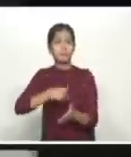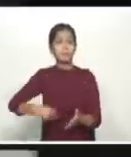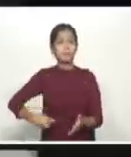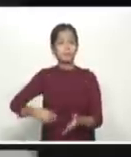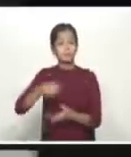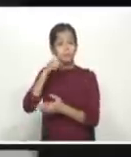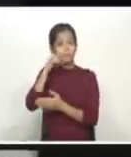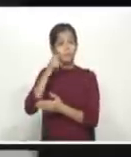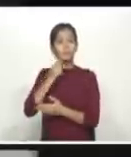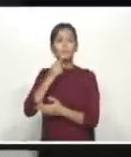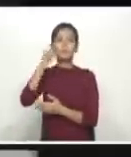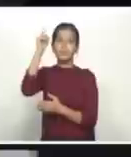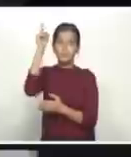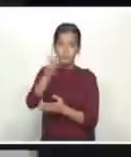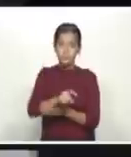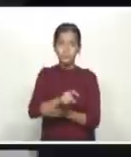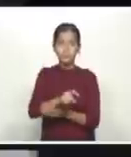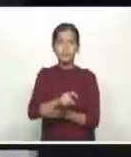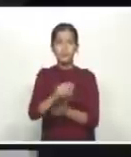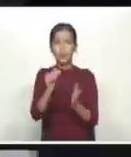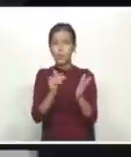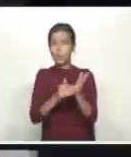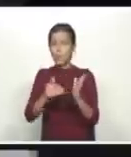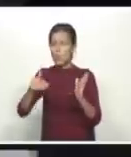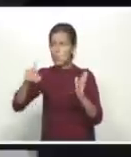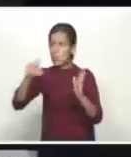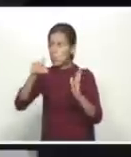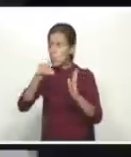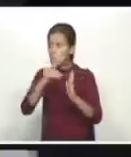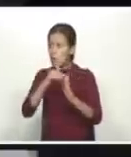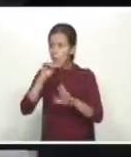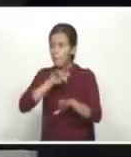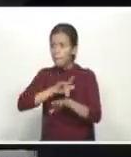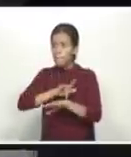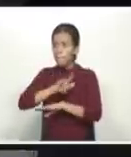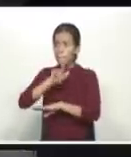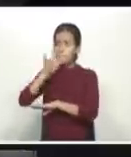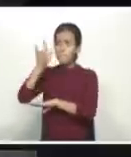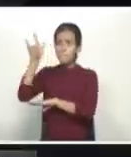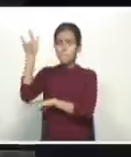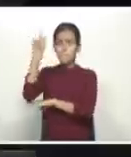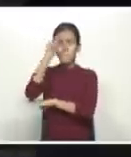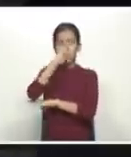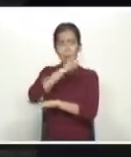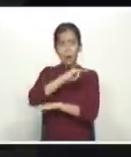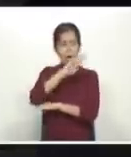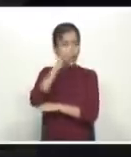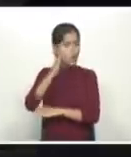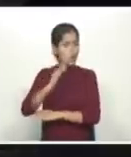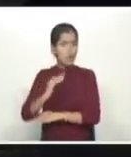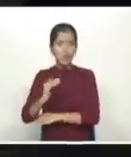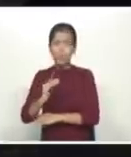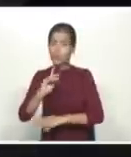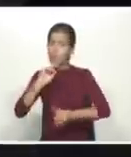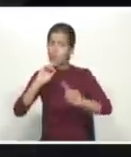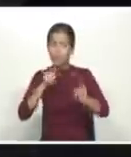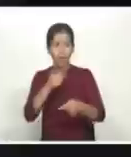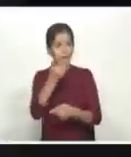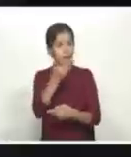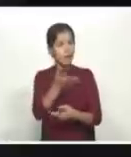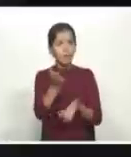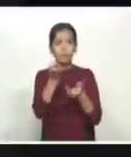manejó miles de millones en los aeropuertos en este país. Y nunca vimos una denuncia de esa